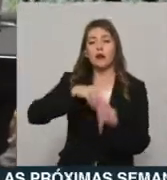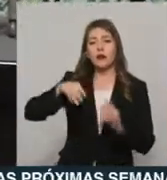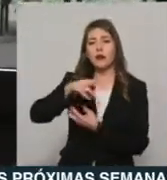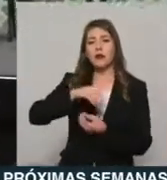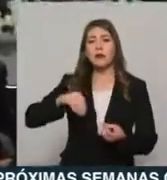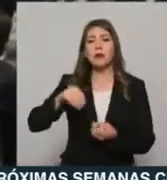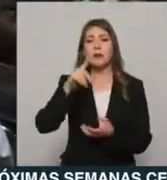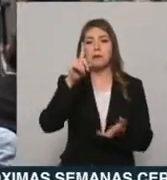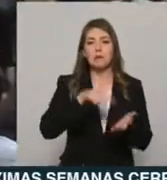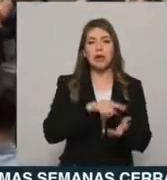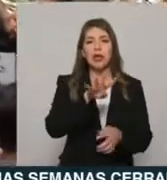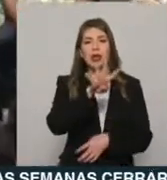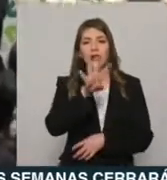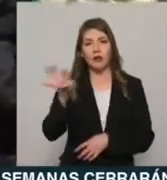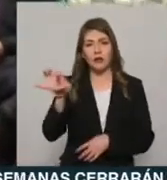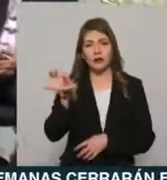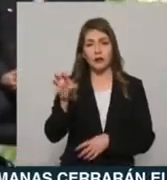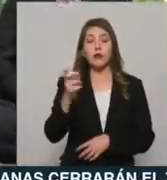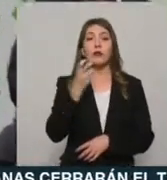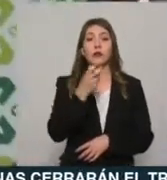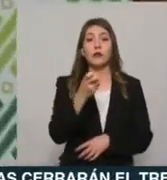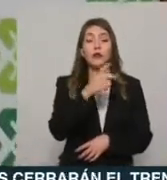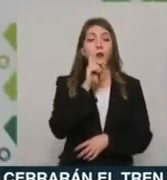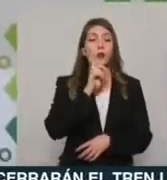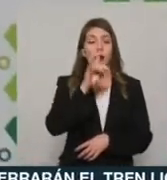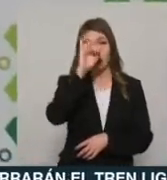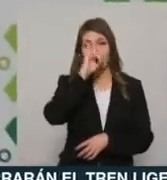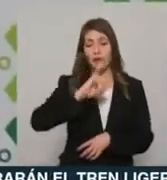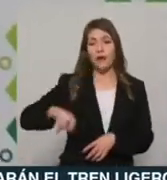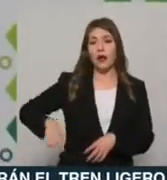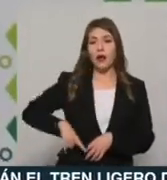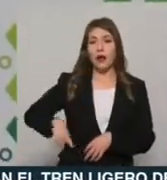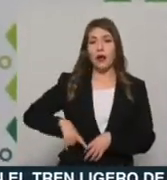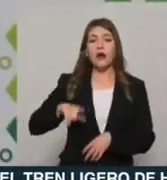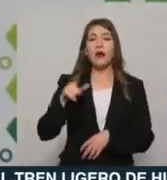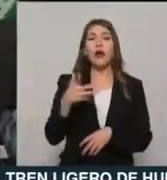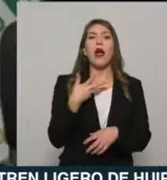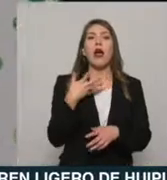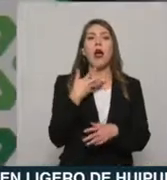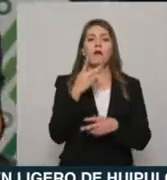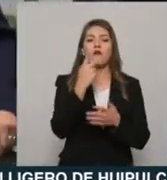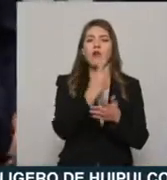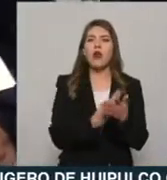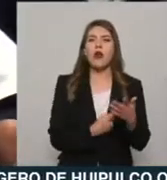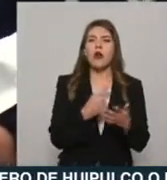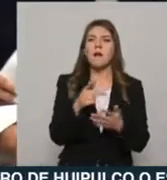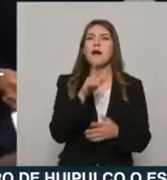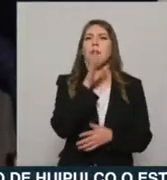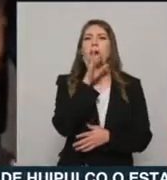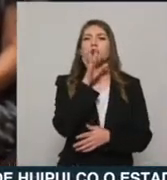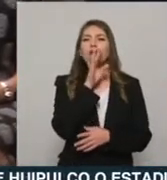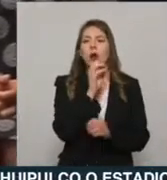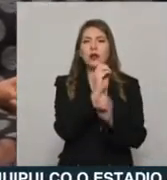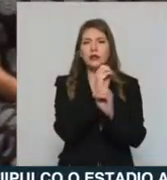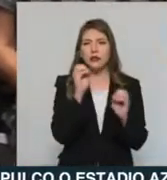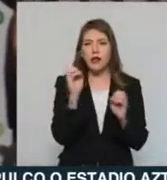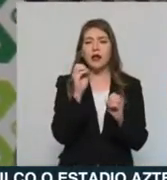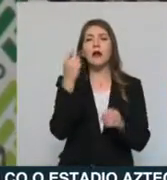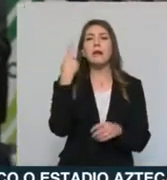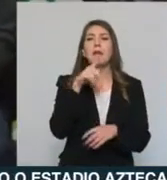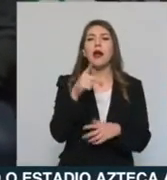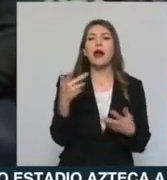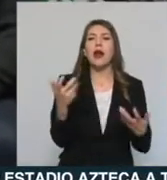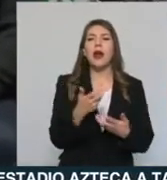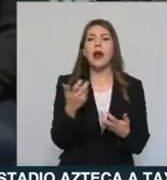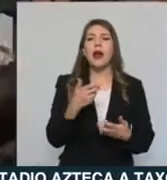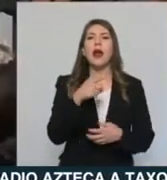ello, la jefa de gobierno, Claudia Sheinbaum, presentó el programa Basura Cero, que tiene como objetivo reducir la cantidad de desechos